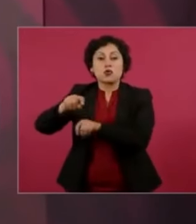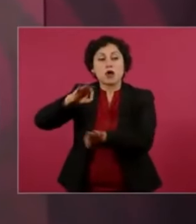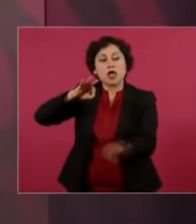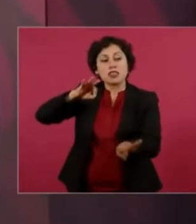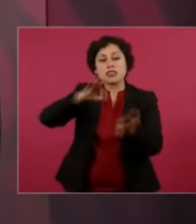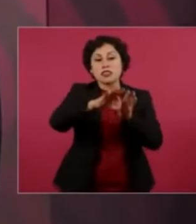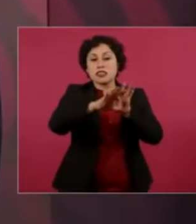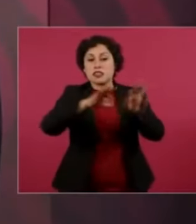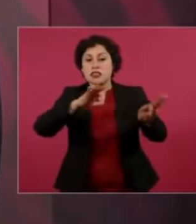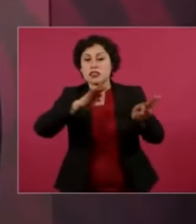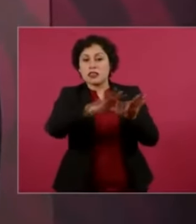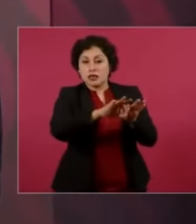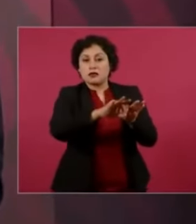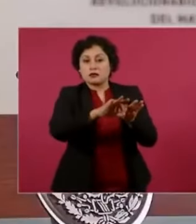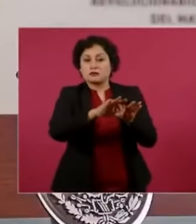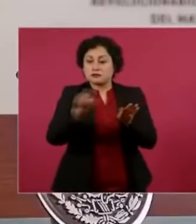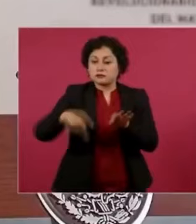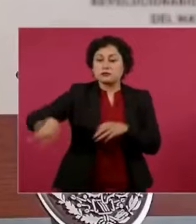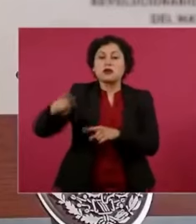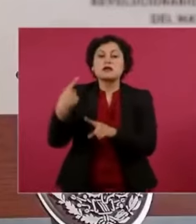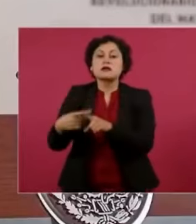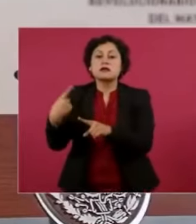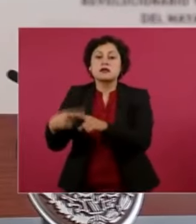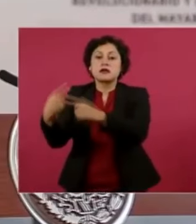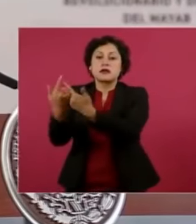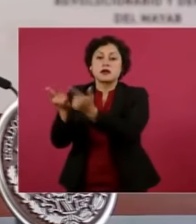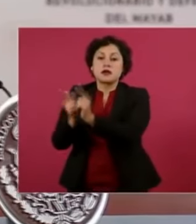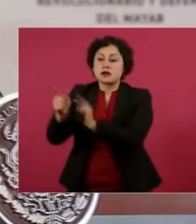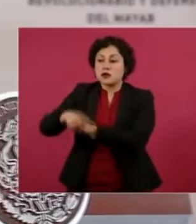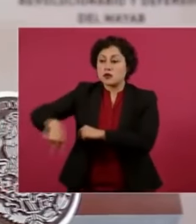por el grupo que encabeza